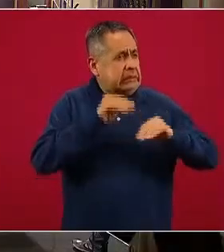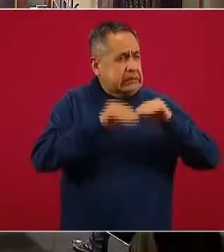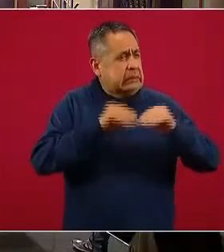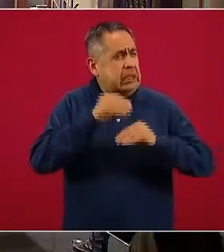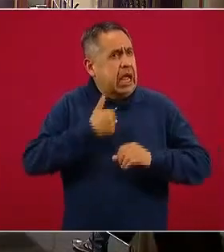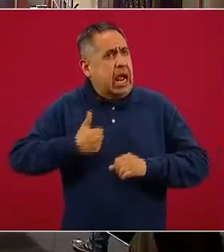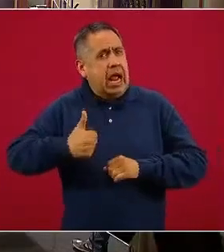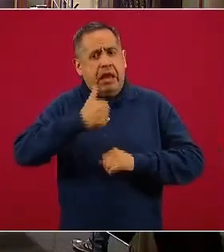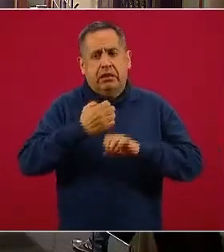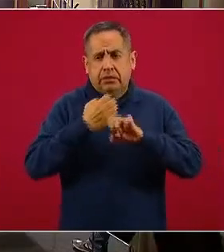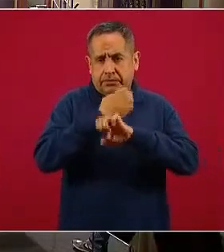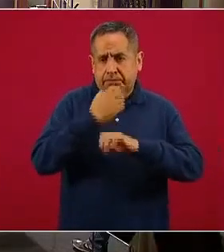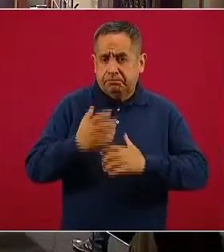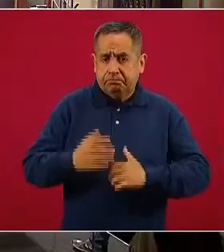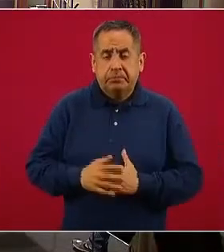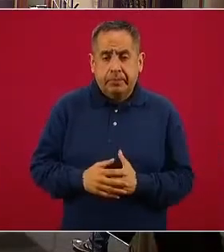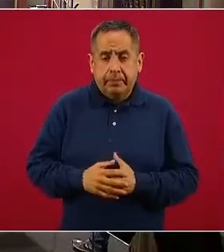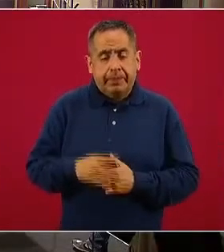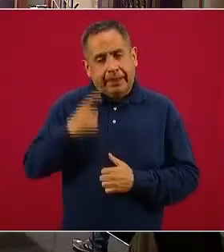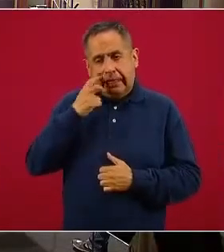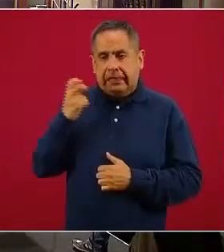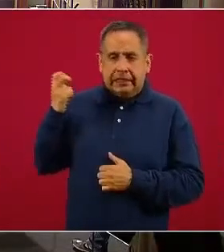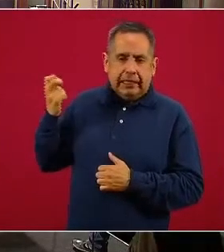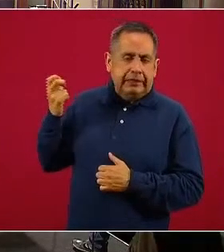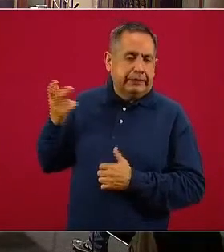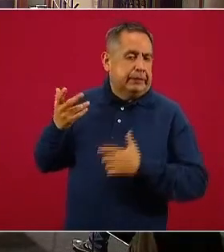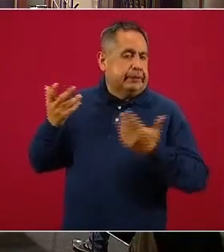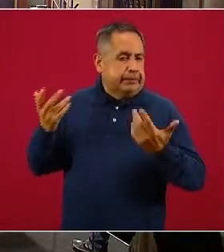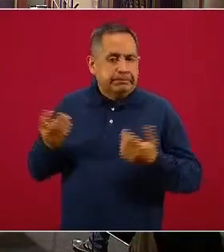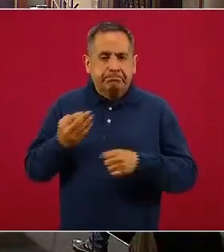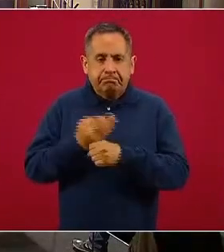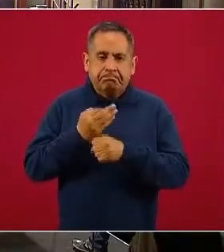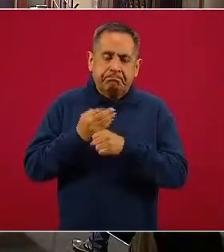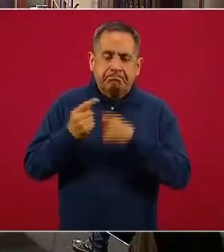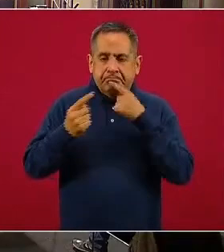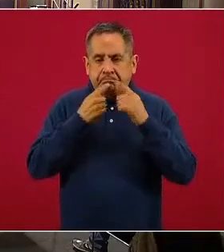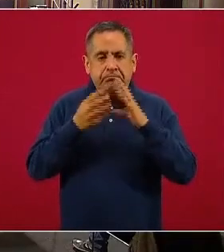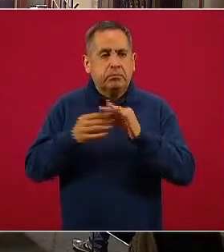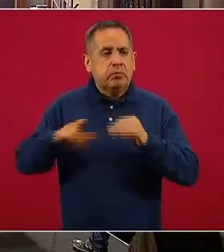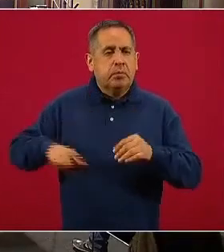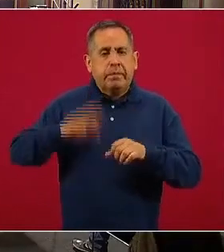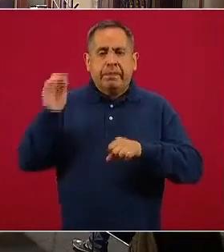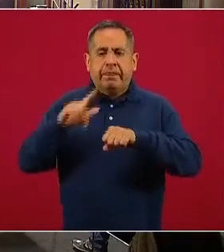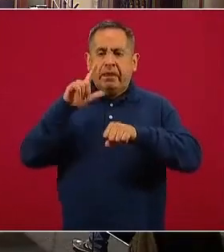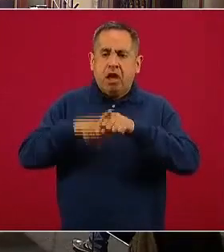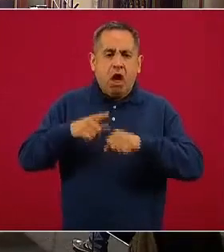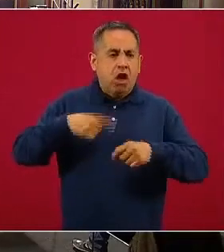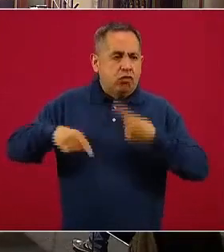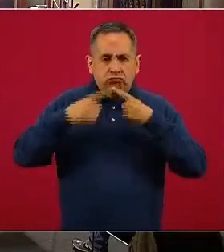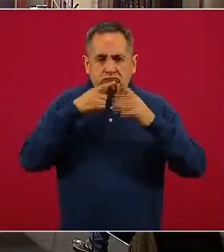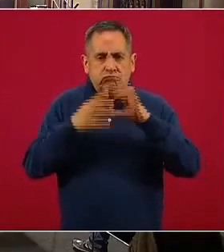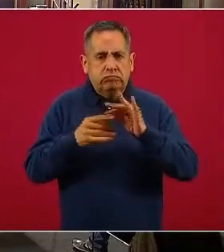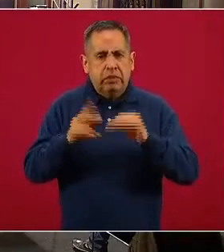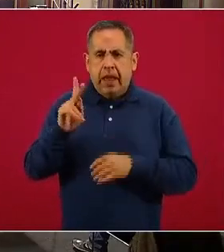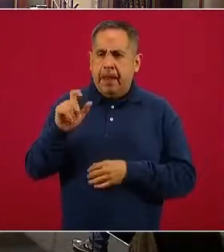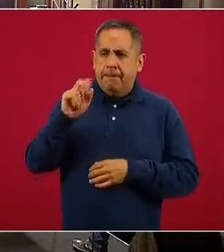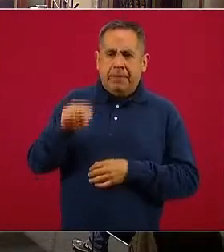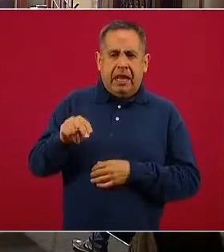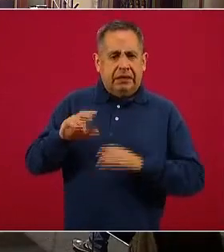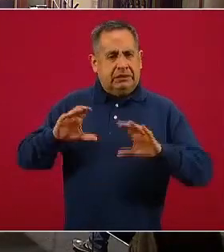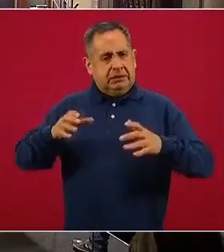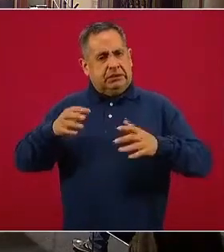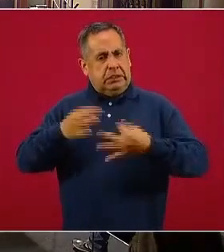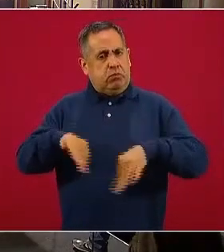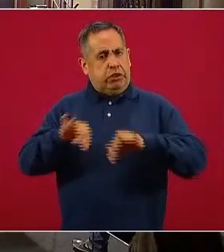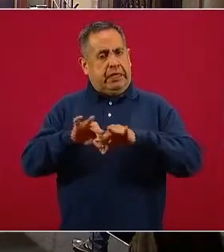capacidades. Entonces, como pueden ver, esto es realmente el ejercicio que desde el gobierno federal estamos haciendo. Es un plan sectorial en donde por